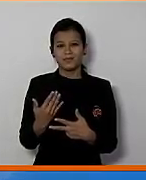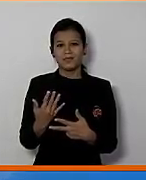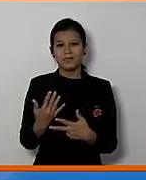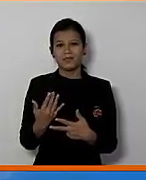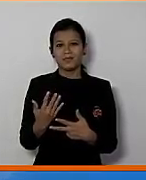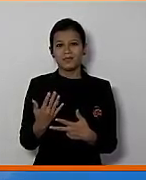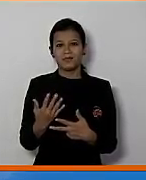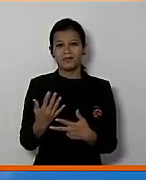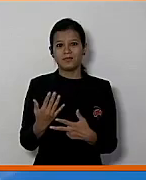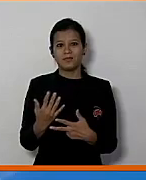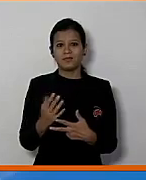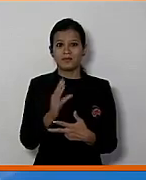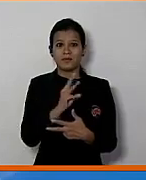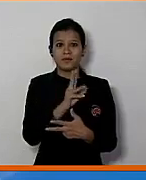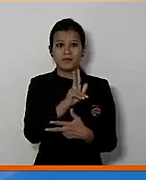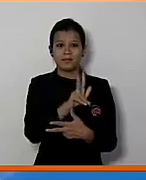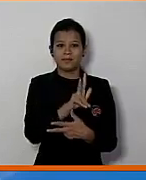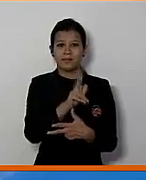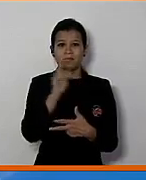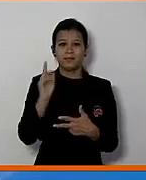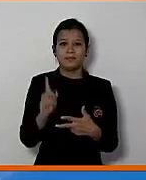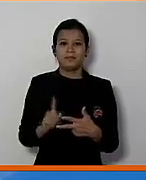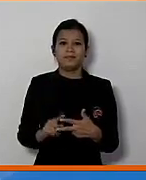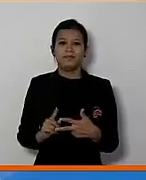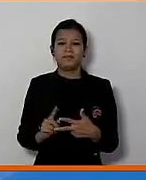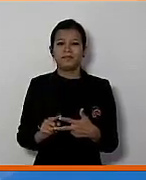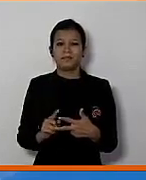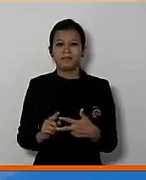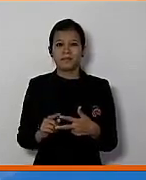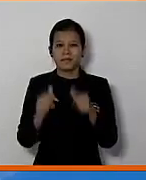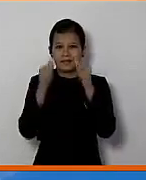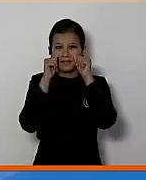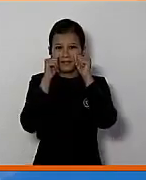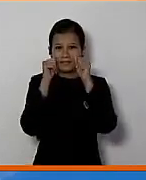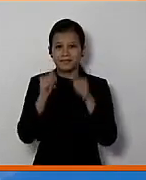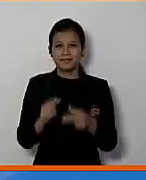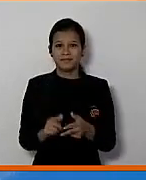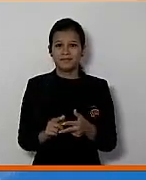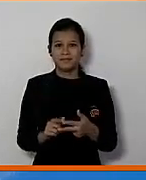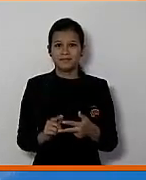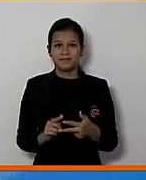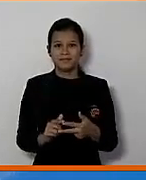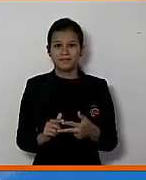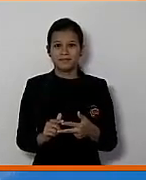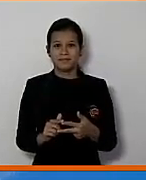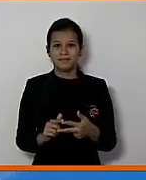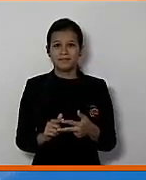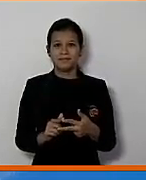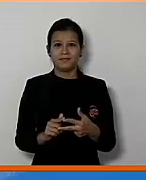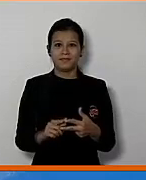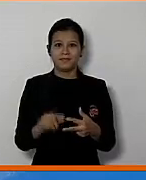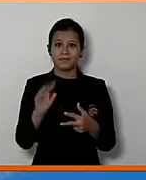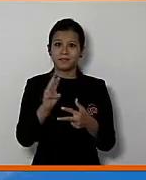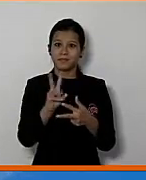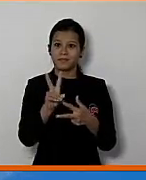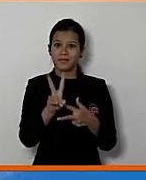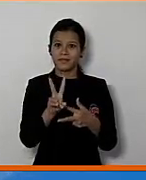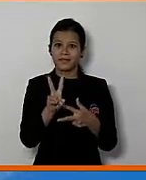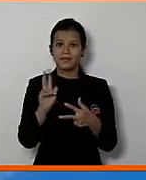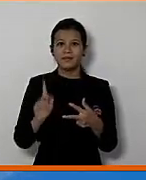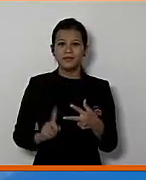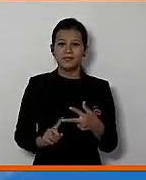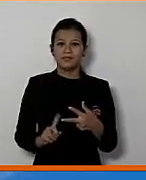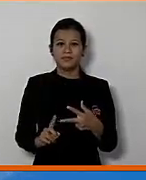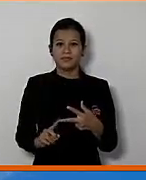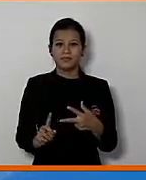el 63. Segundo número ganador, atentos. Este es el 62.